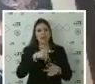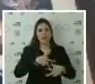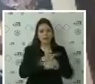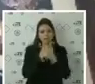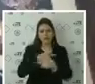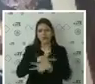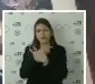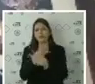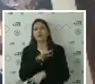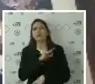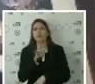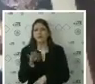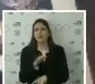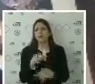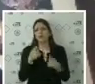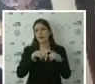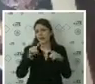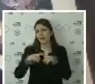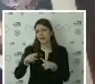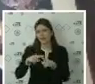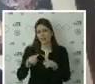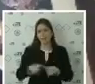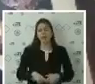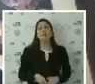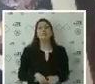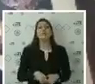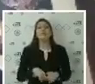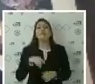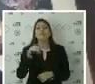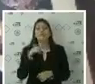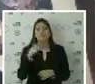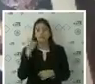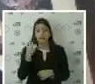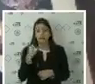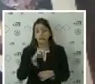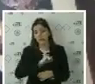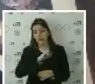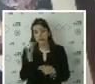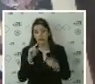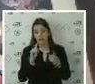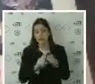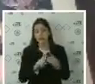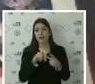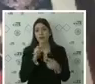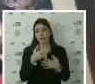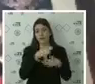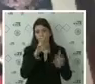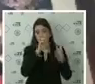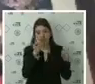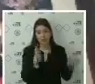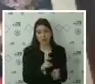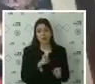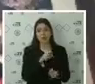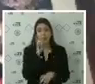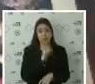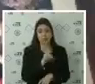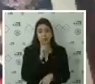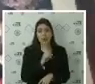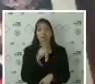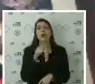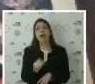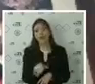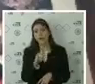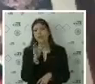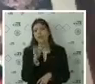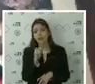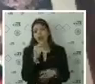Meet, Zoom o Teams. Sobre el ámbito de género, sí, las circunstancias